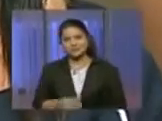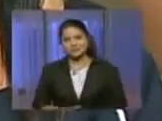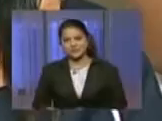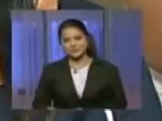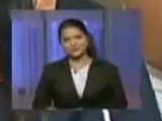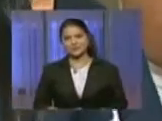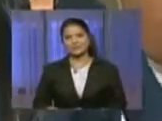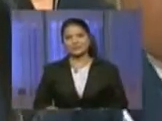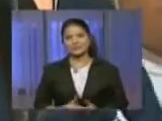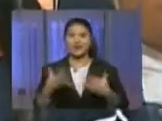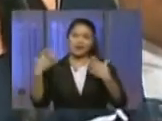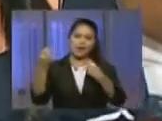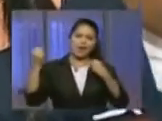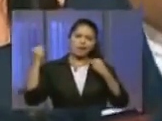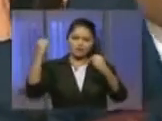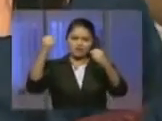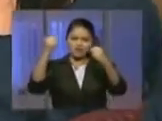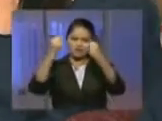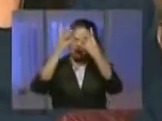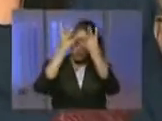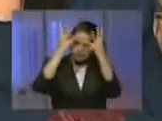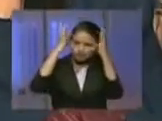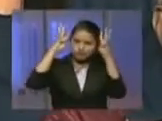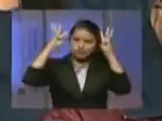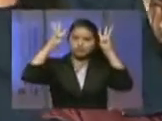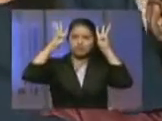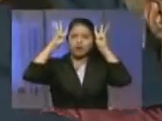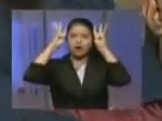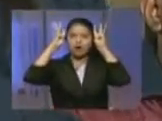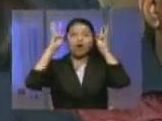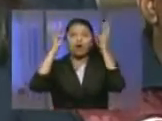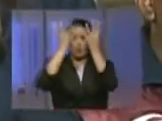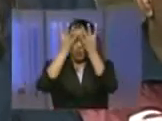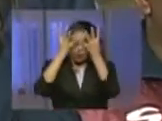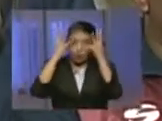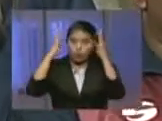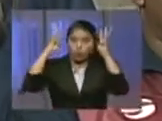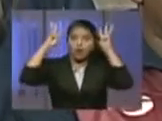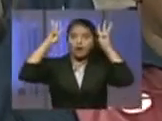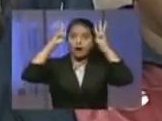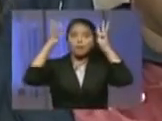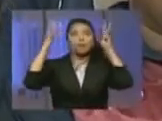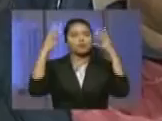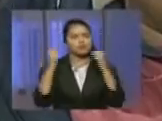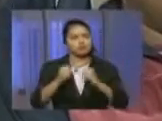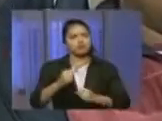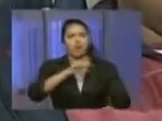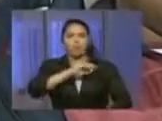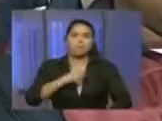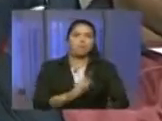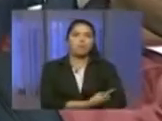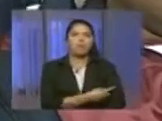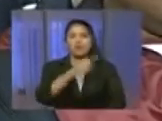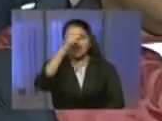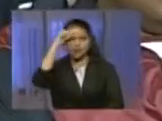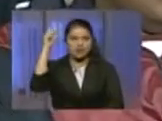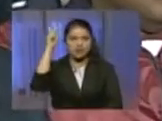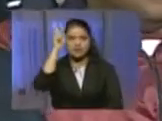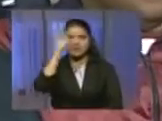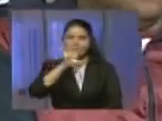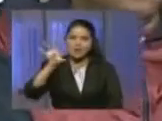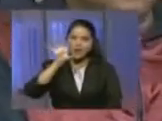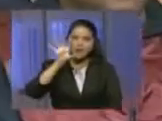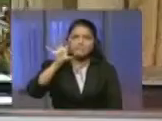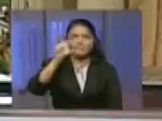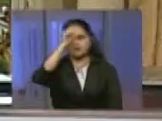que viva guaicaipuro y con guaicaipuro todo el poder indio de la patria venezolana de la patria